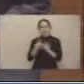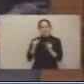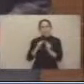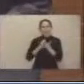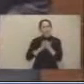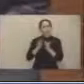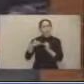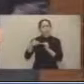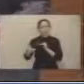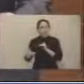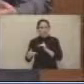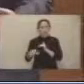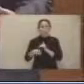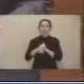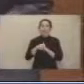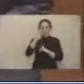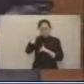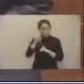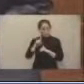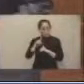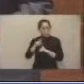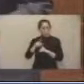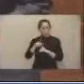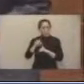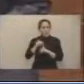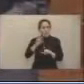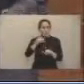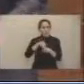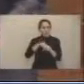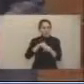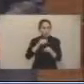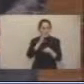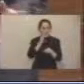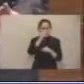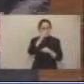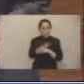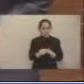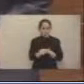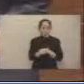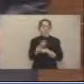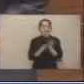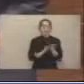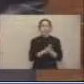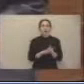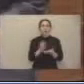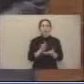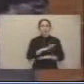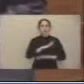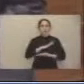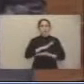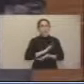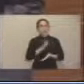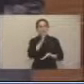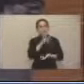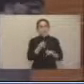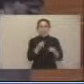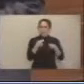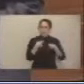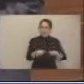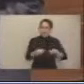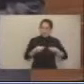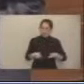de porque esto ya sabe usted que tiene una un contenido diferido estamos dando esa capacidad de gastar pero es que además